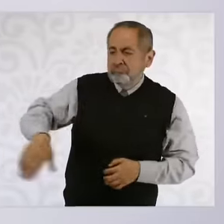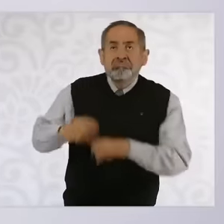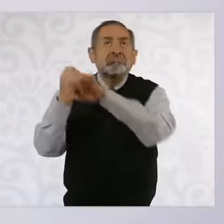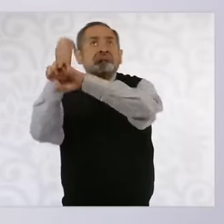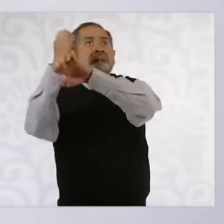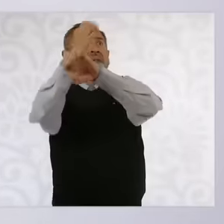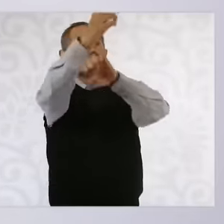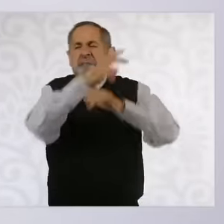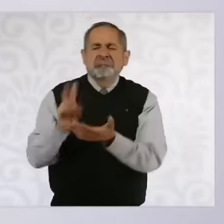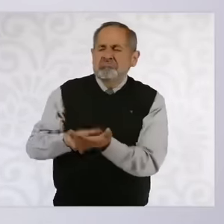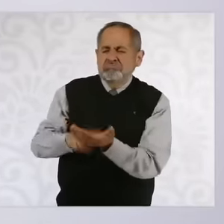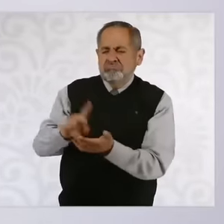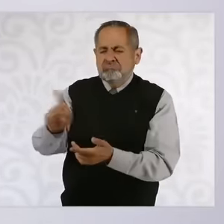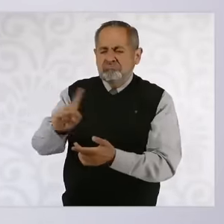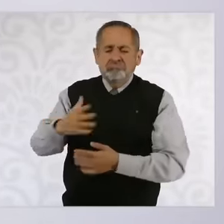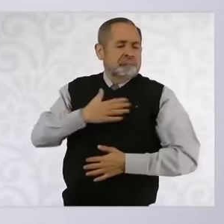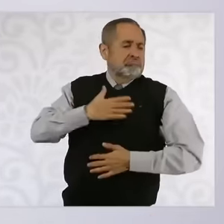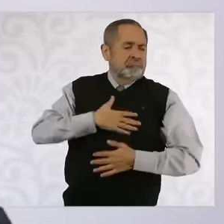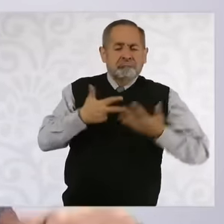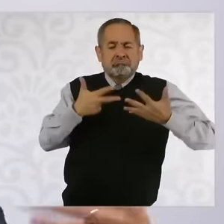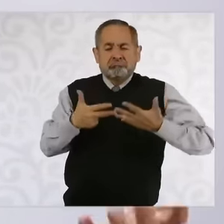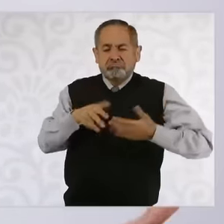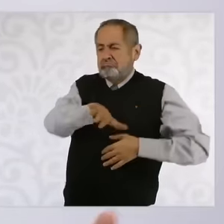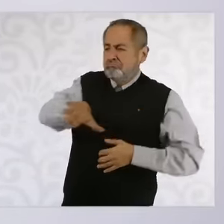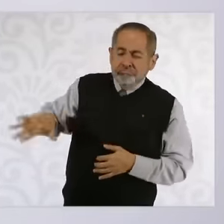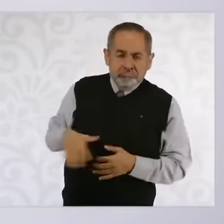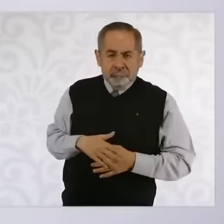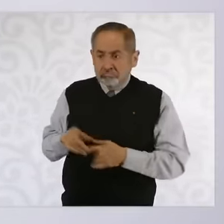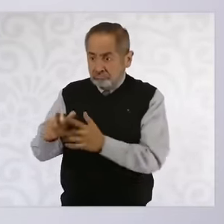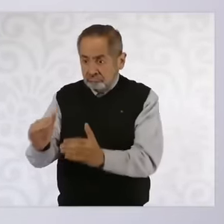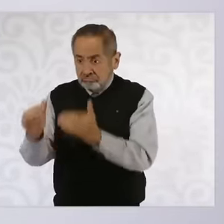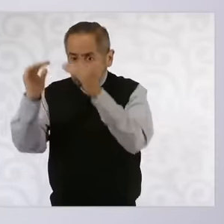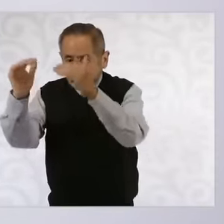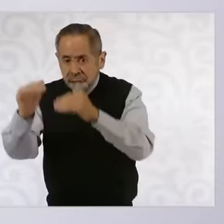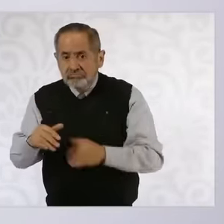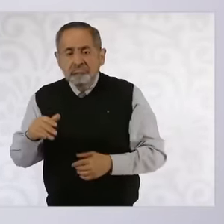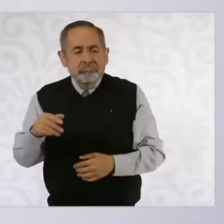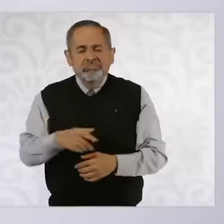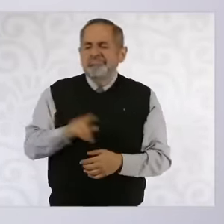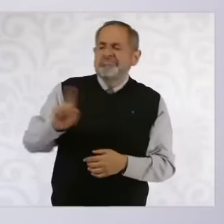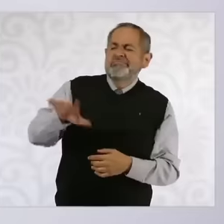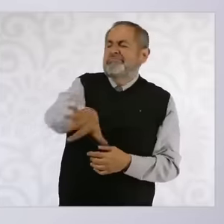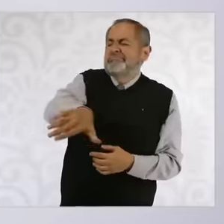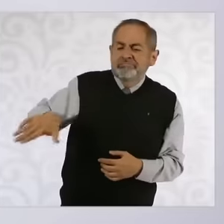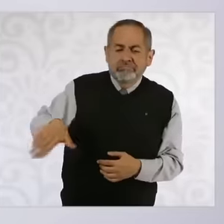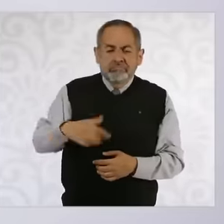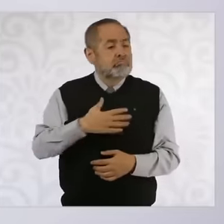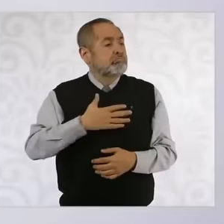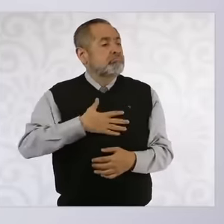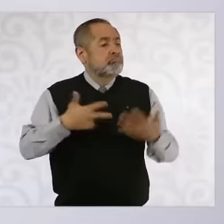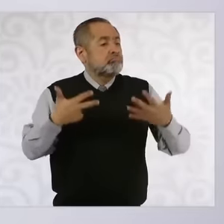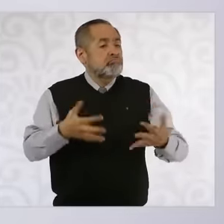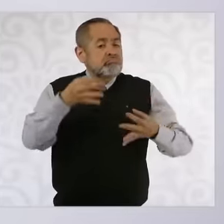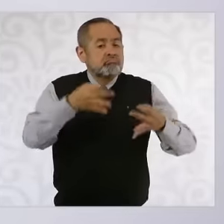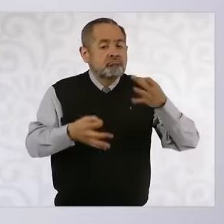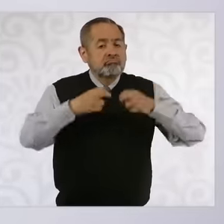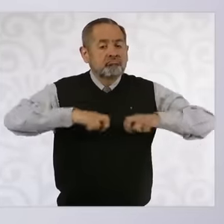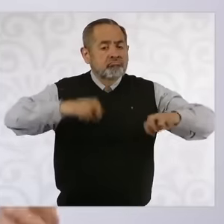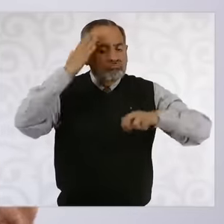locales, de la soberanía que está en el pueblo.